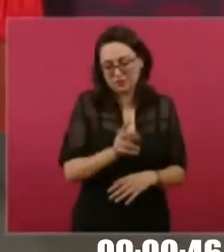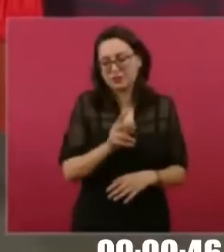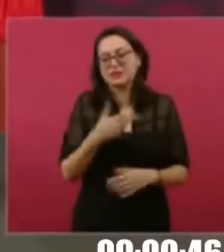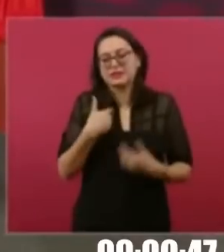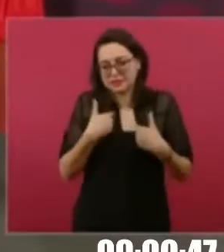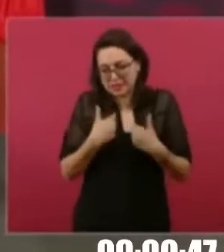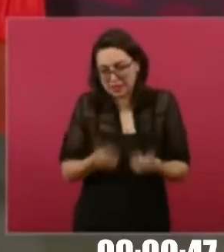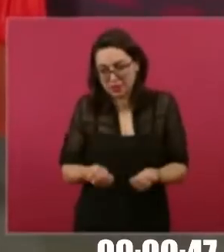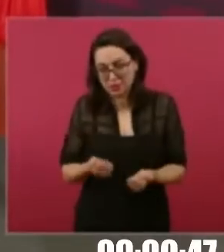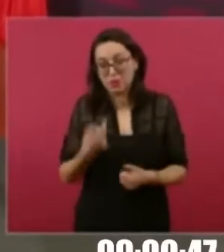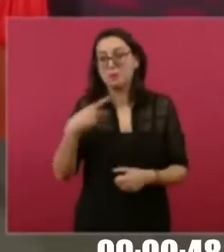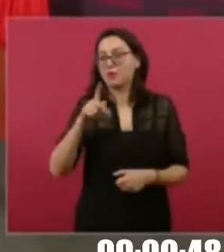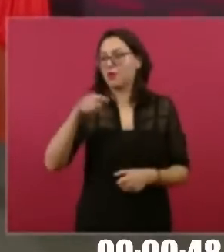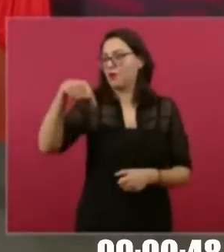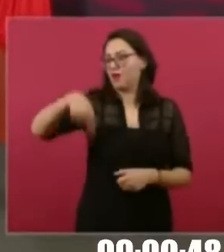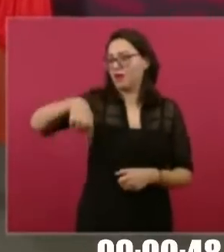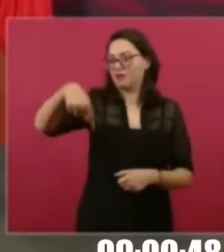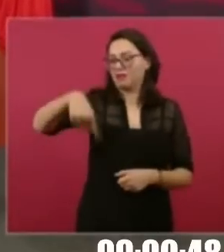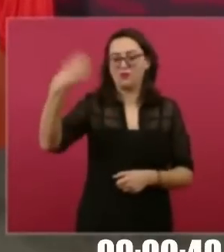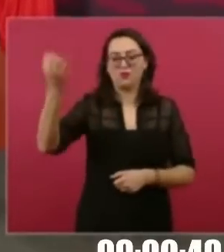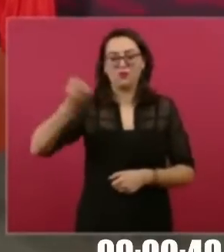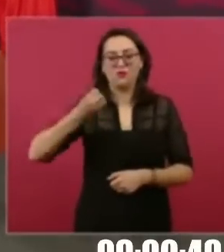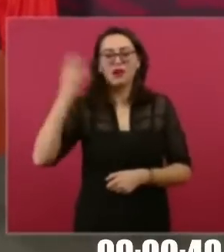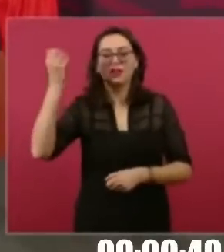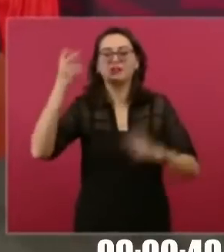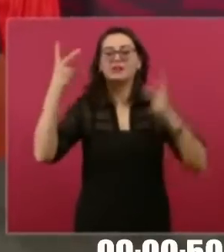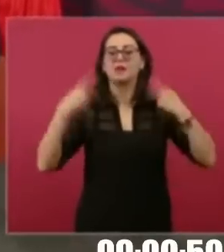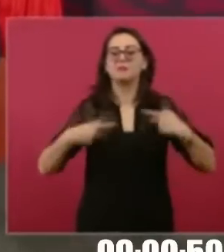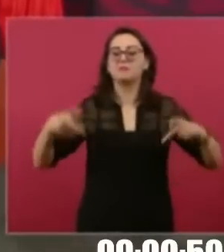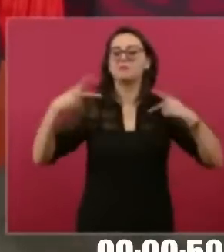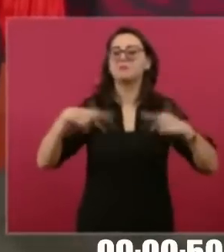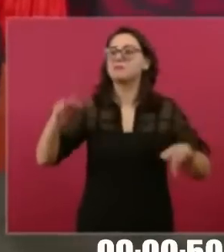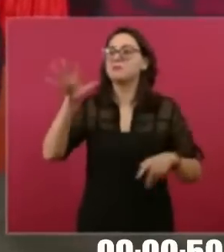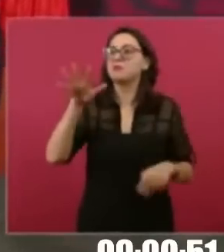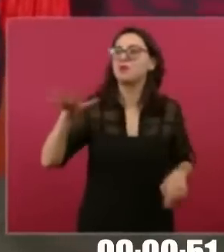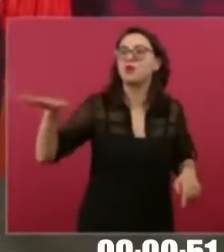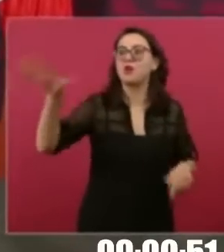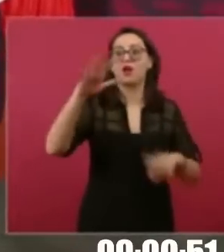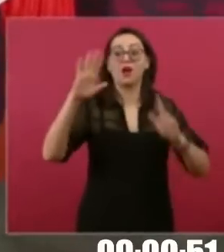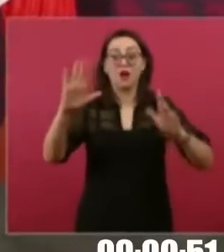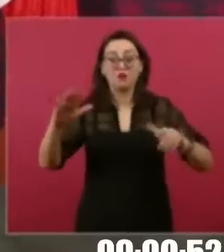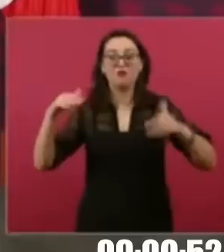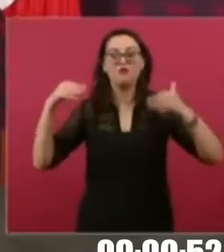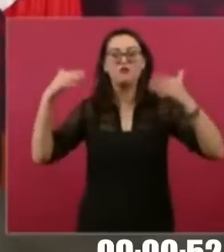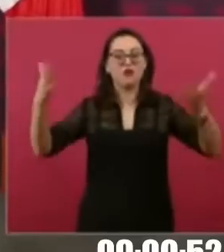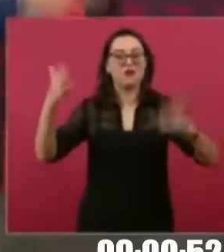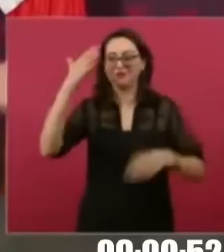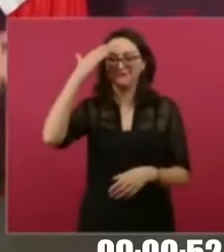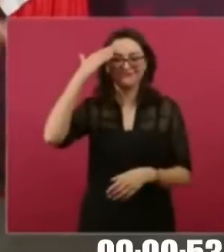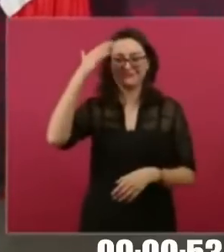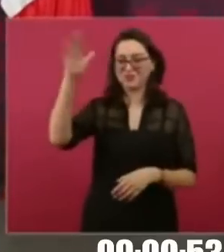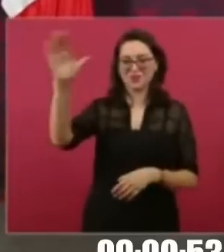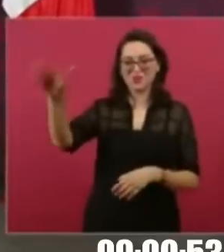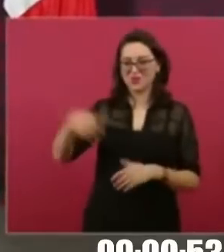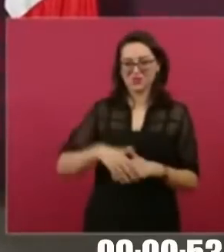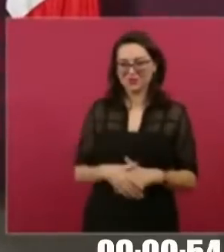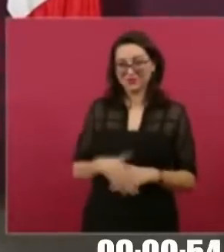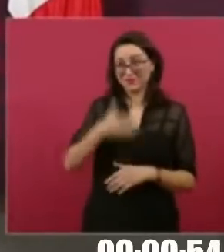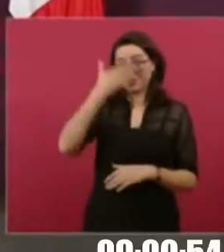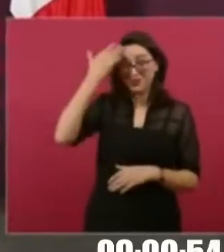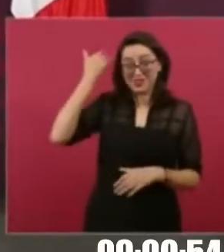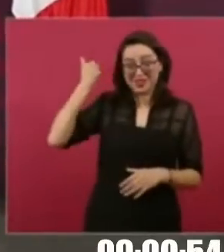en esta conferencia se den a conocer cosas que la gente